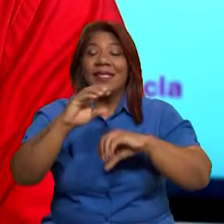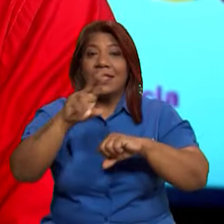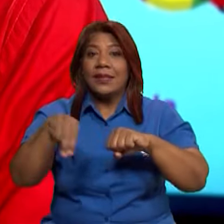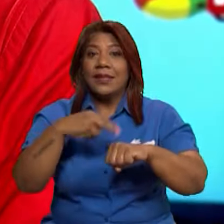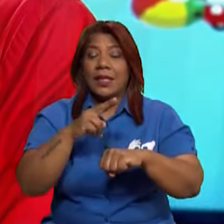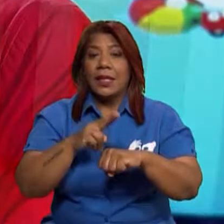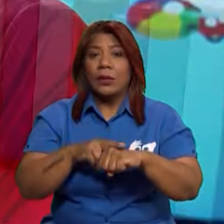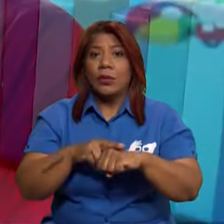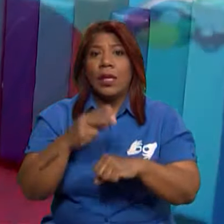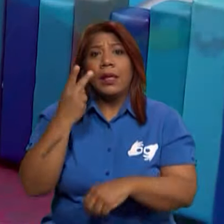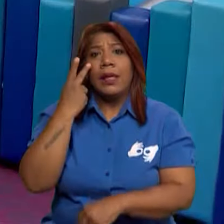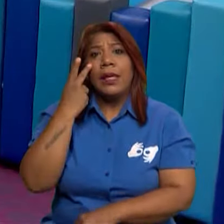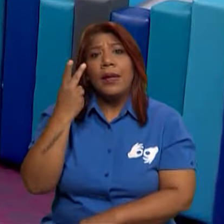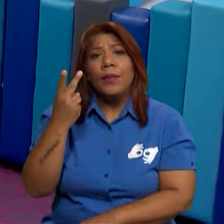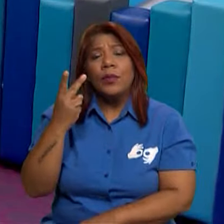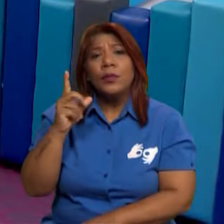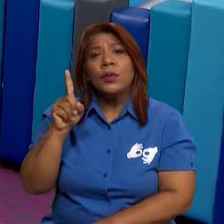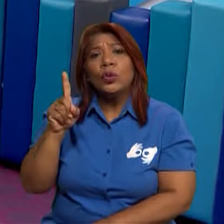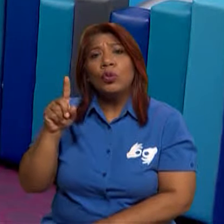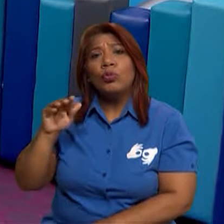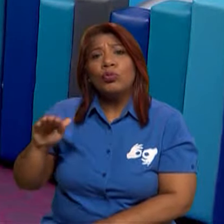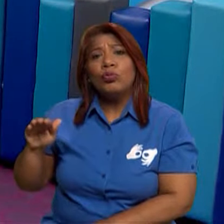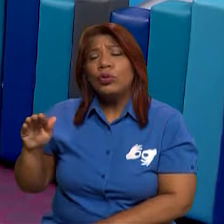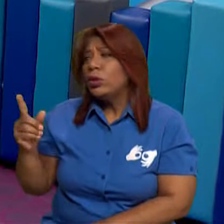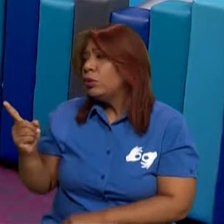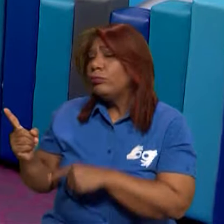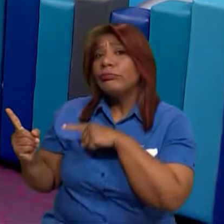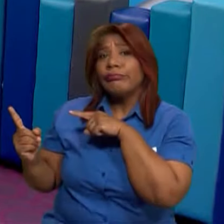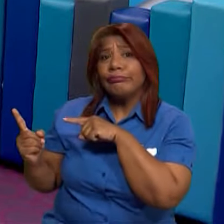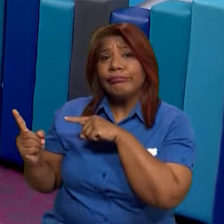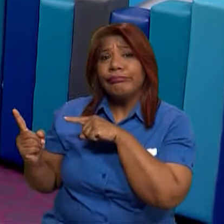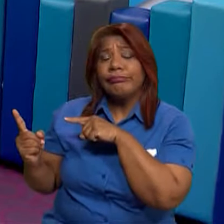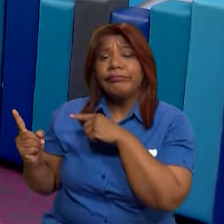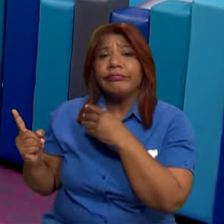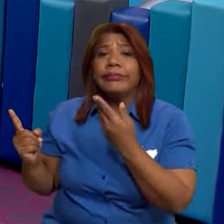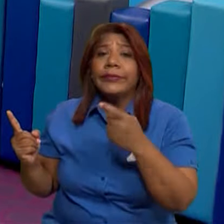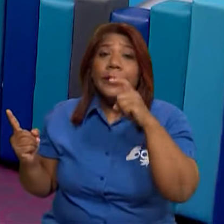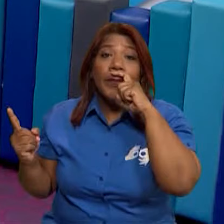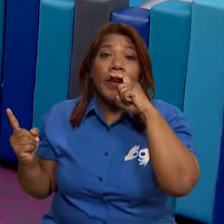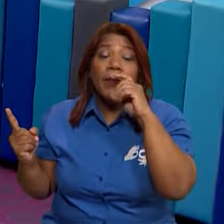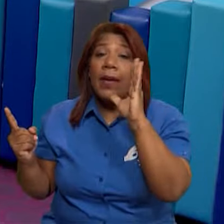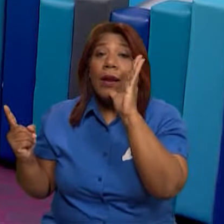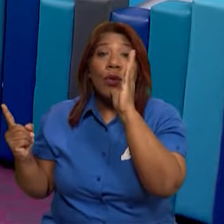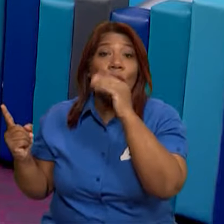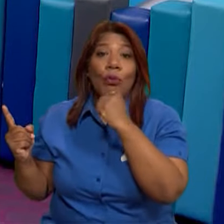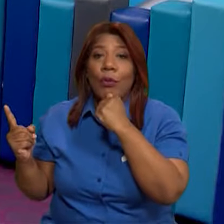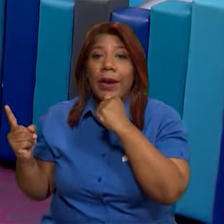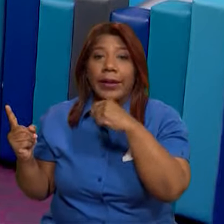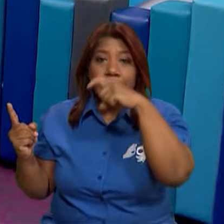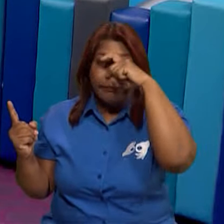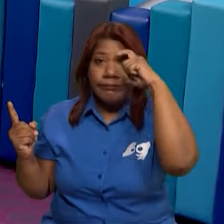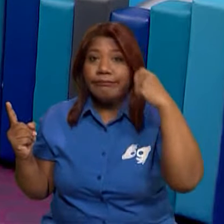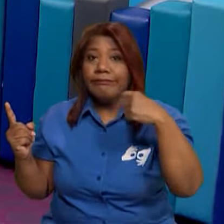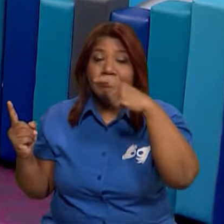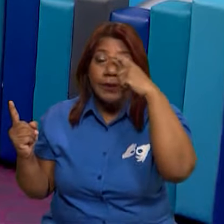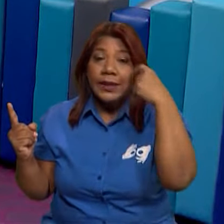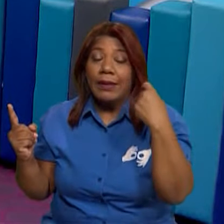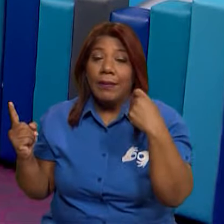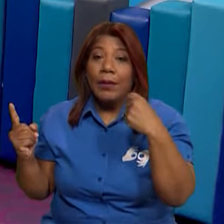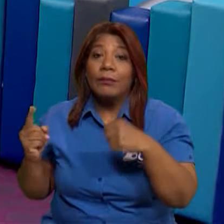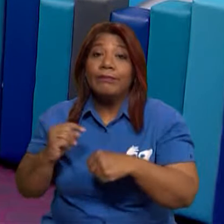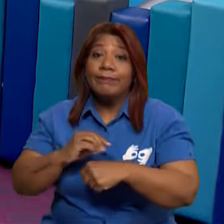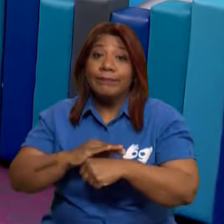amiguito, hay un descubridor que está triste porque sus padres han perdido su trabajo. A través de esta pandemia,